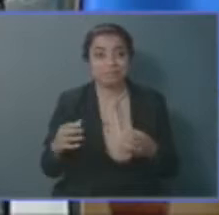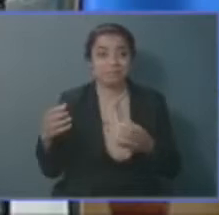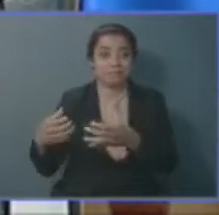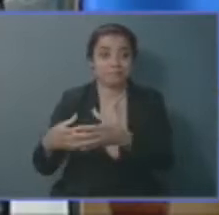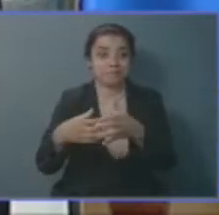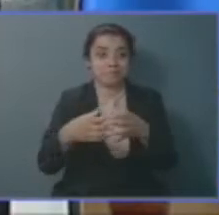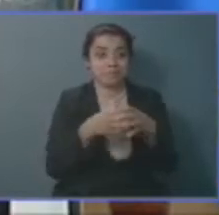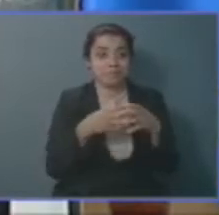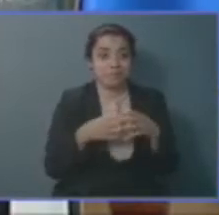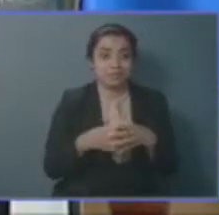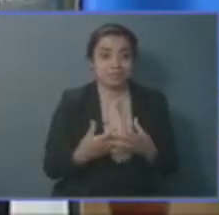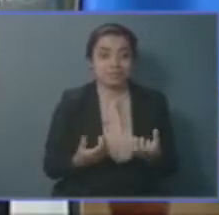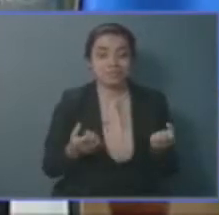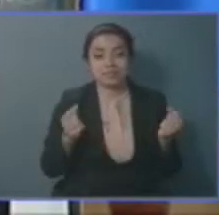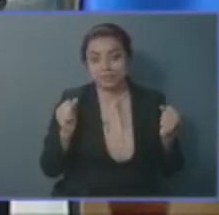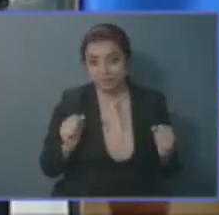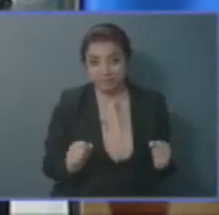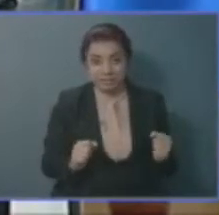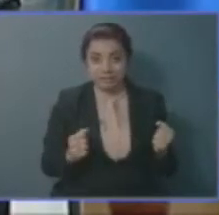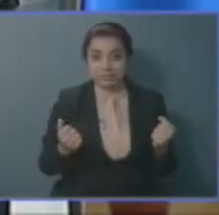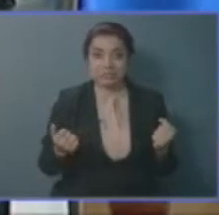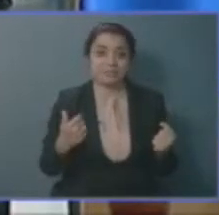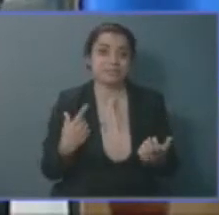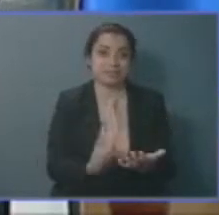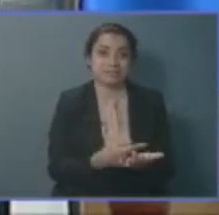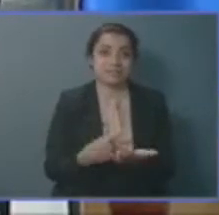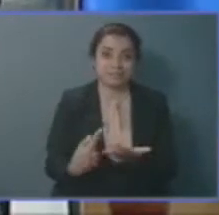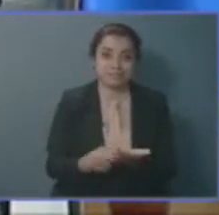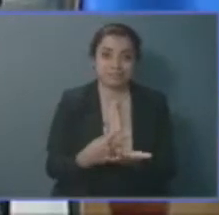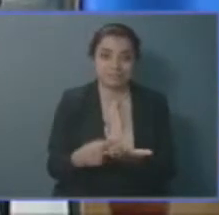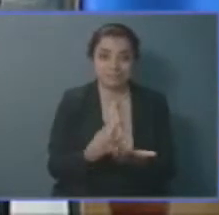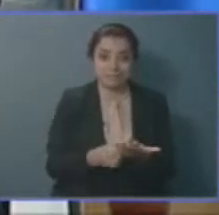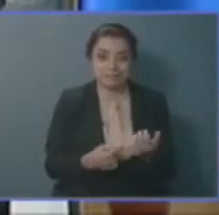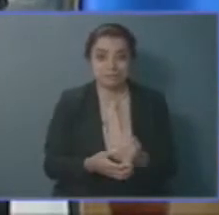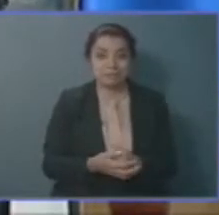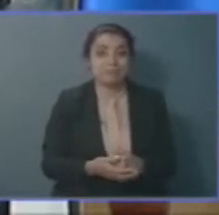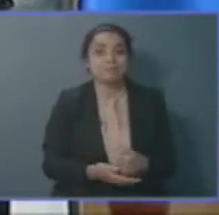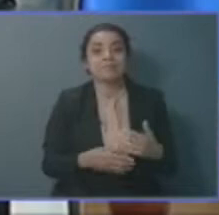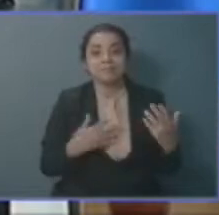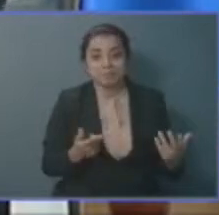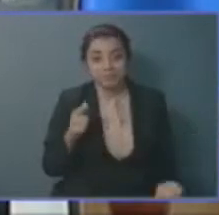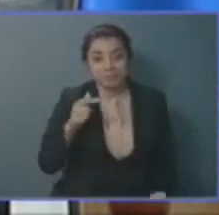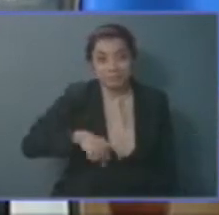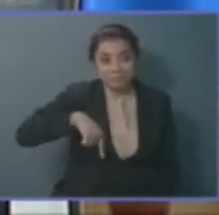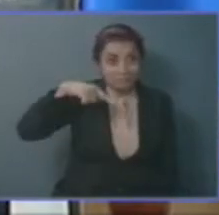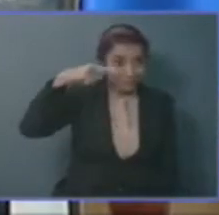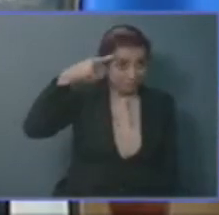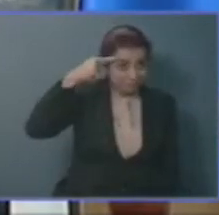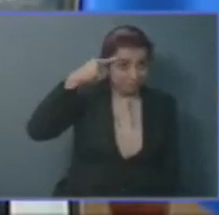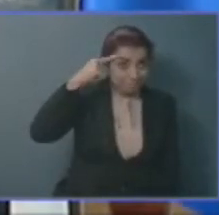que consultarlo, discutido ampliamente a nivel nacional,